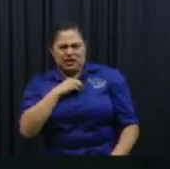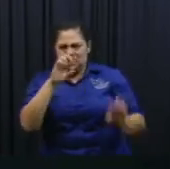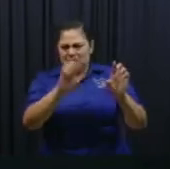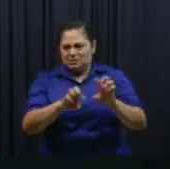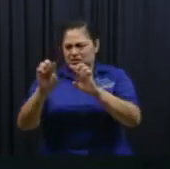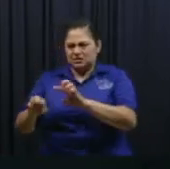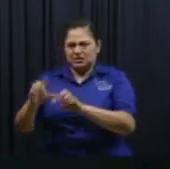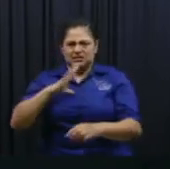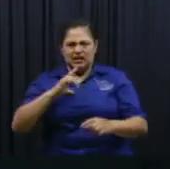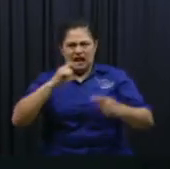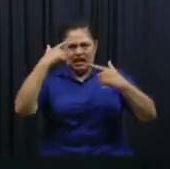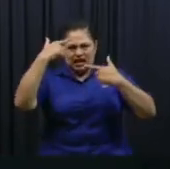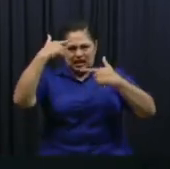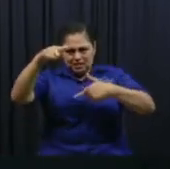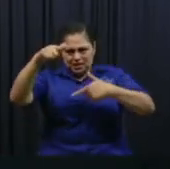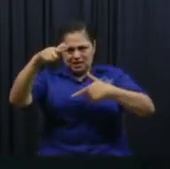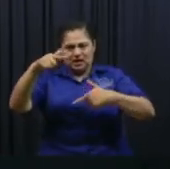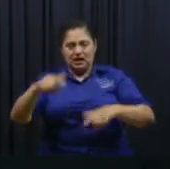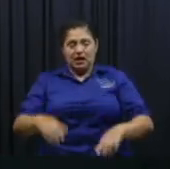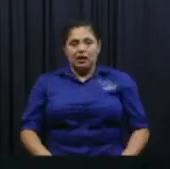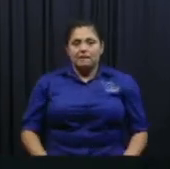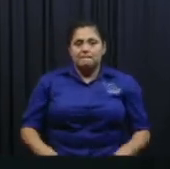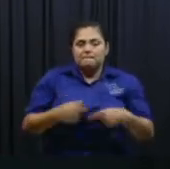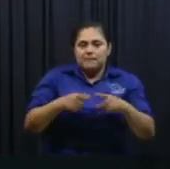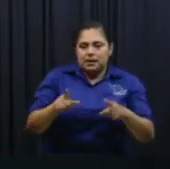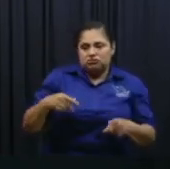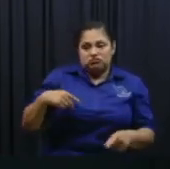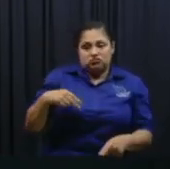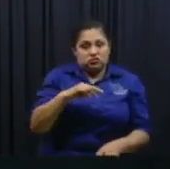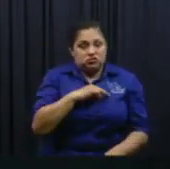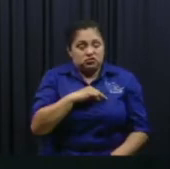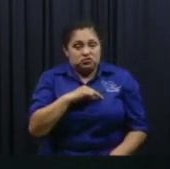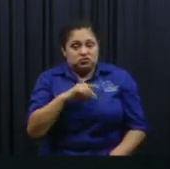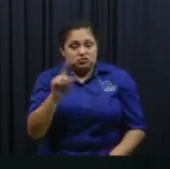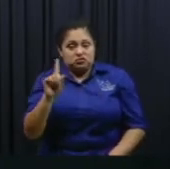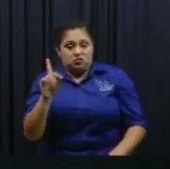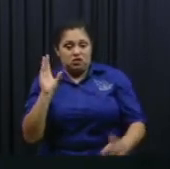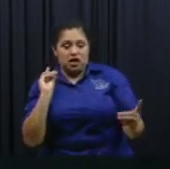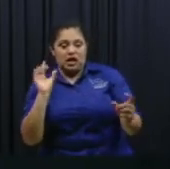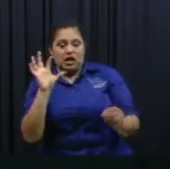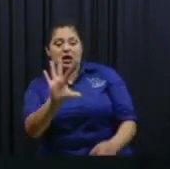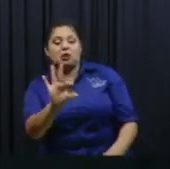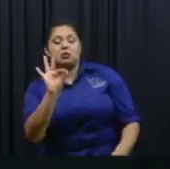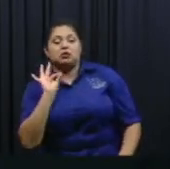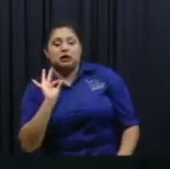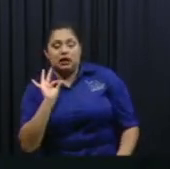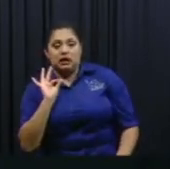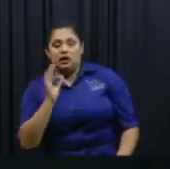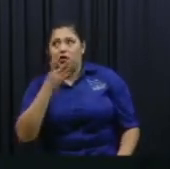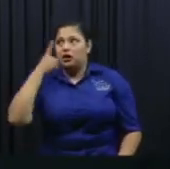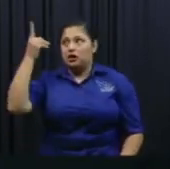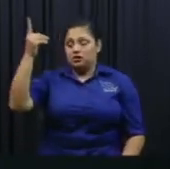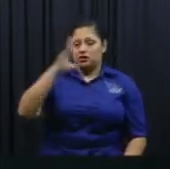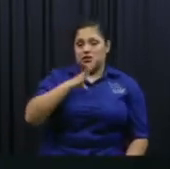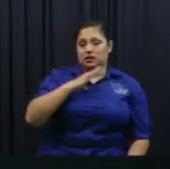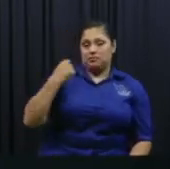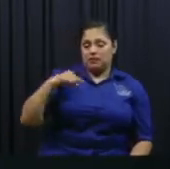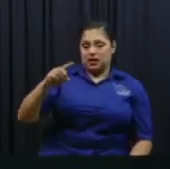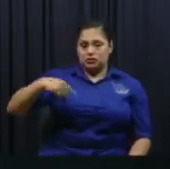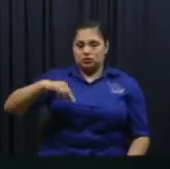no vamos a encontrar lo que Dios quiere para nosotros Dios quiere darte abundante